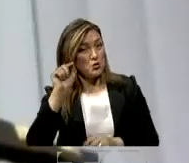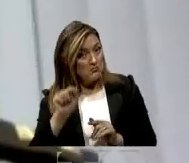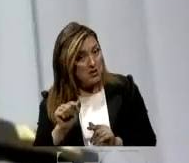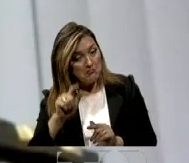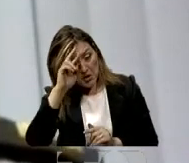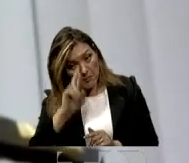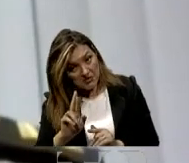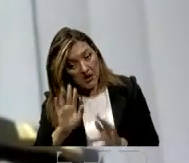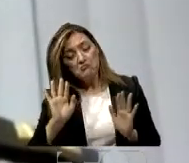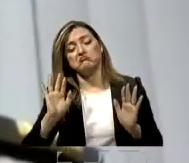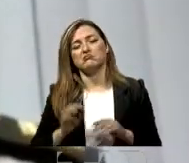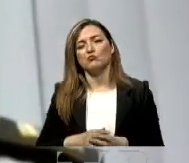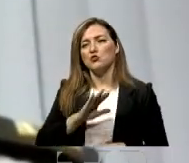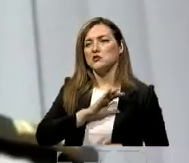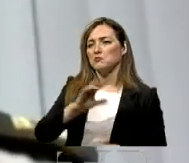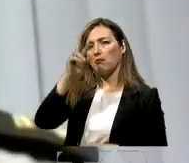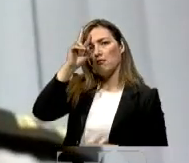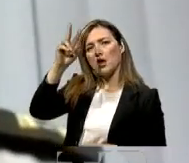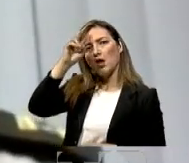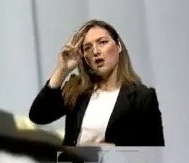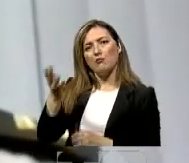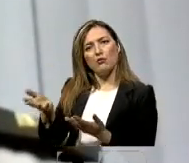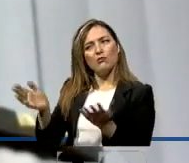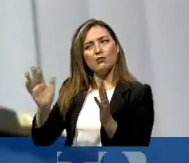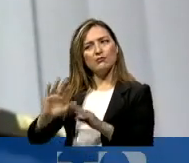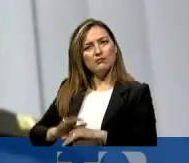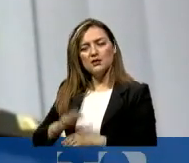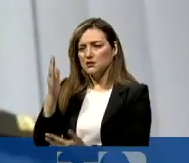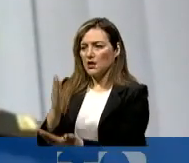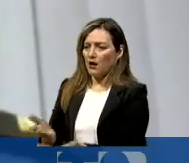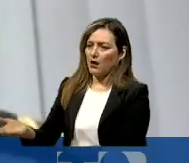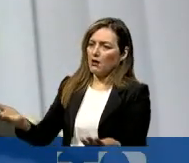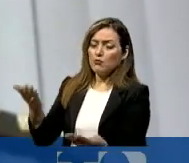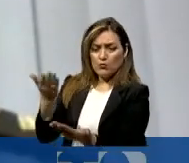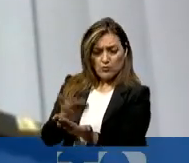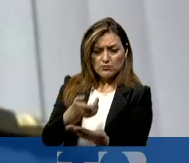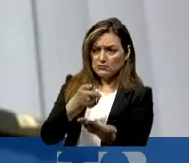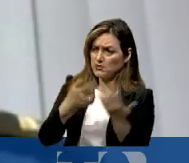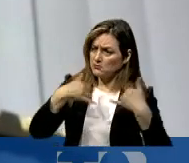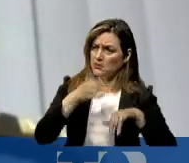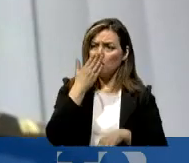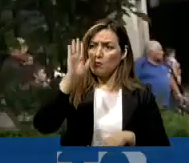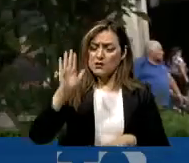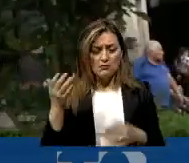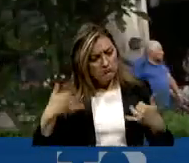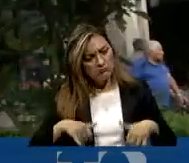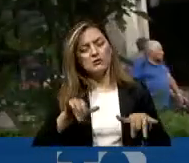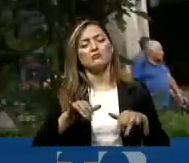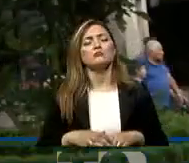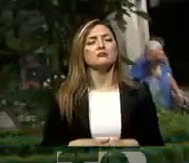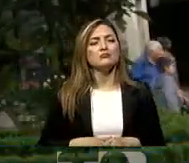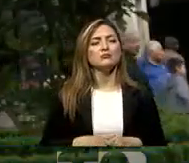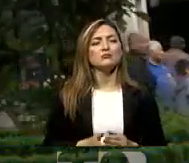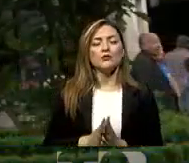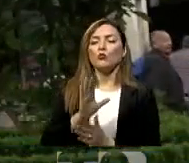dejen de estas vivezas criollas realicen las propuestas que ellos en su momento emitieron mantengan su propuesta solicitamos